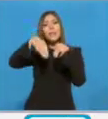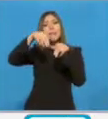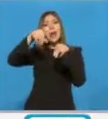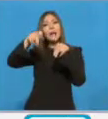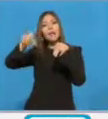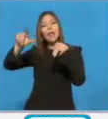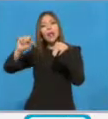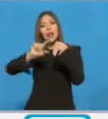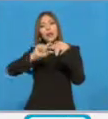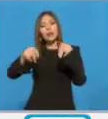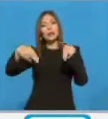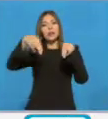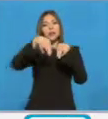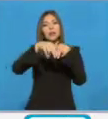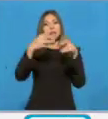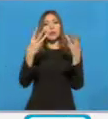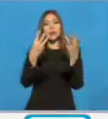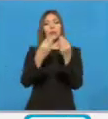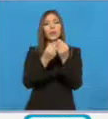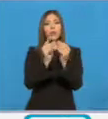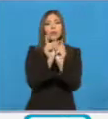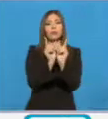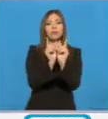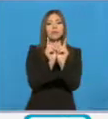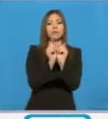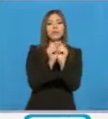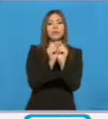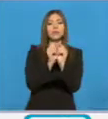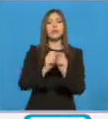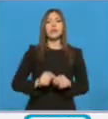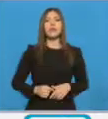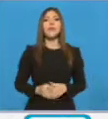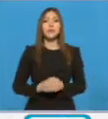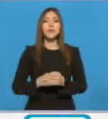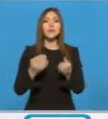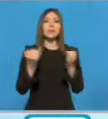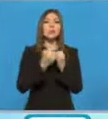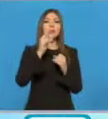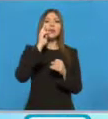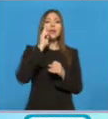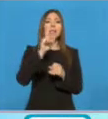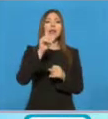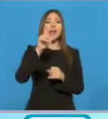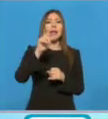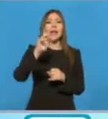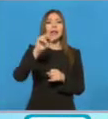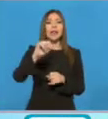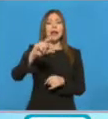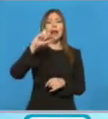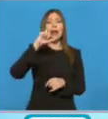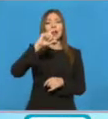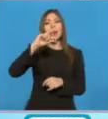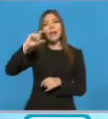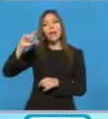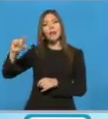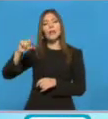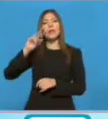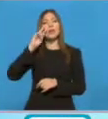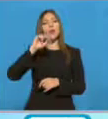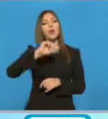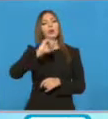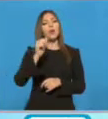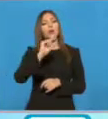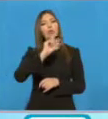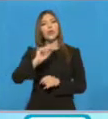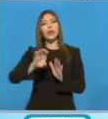está alrededor de él. También vamos a ver que particularmente hacen letras muy grandes, o podríamos considerar otras muy pequeñas.